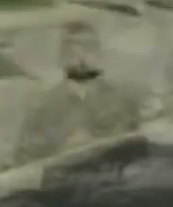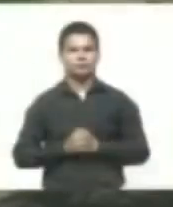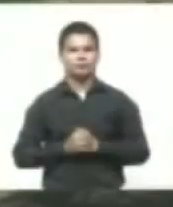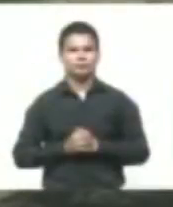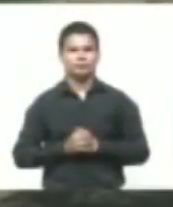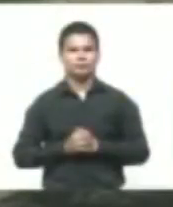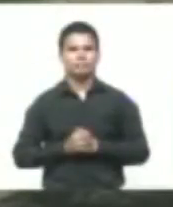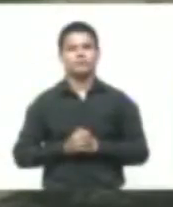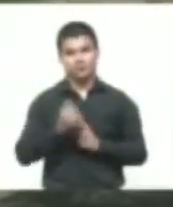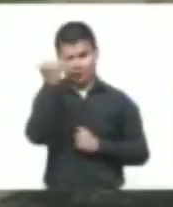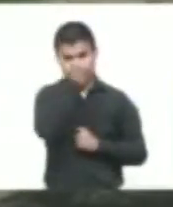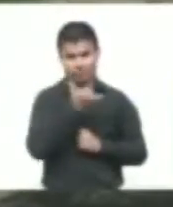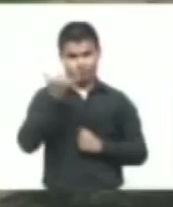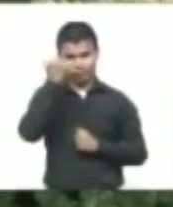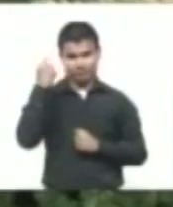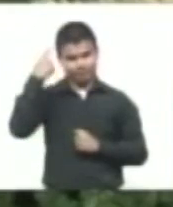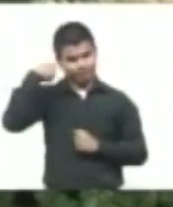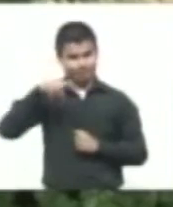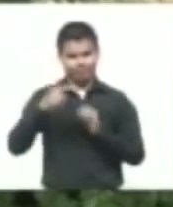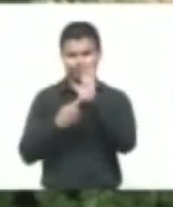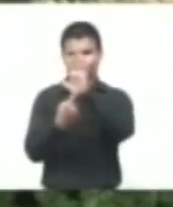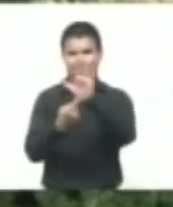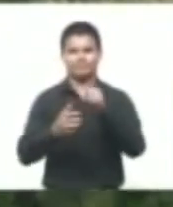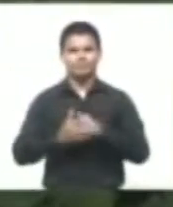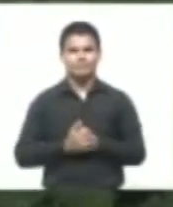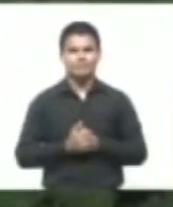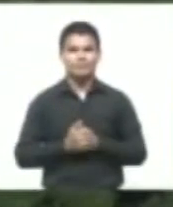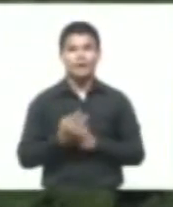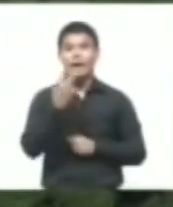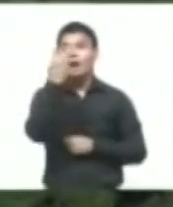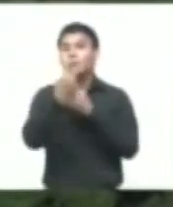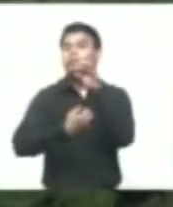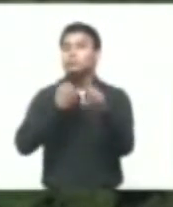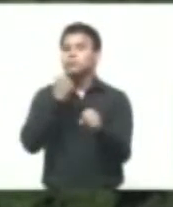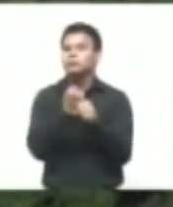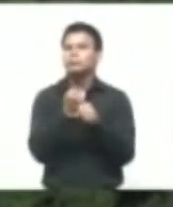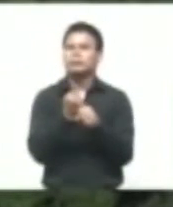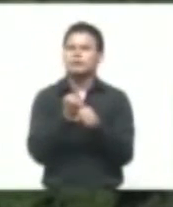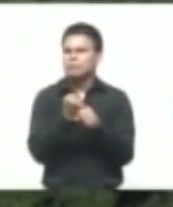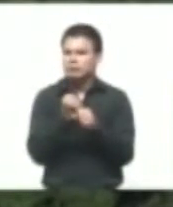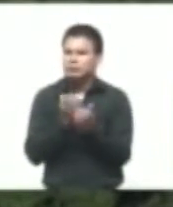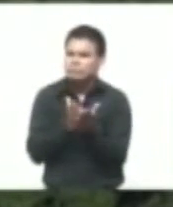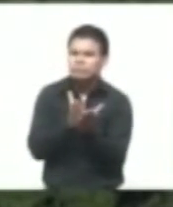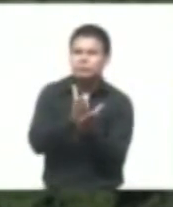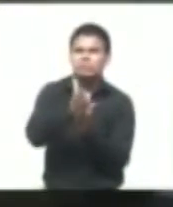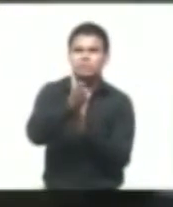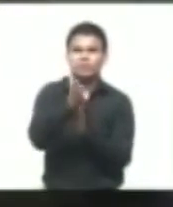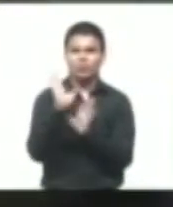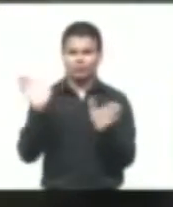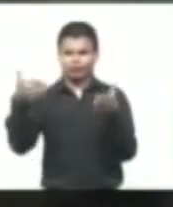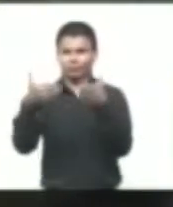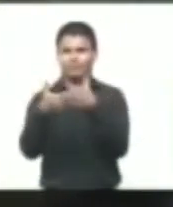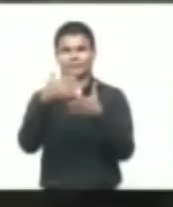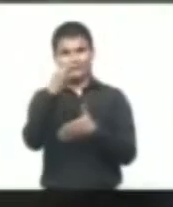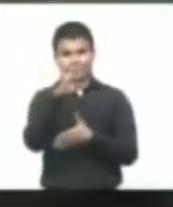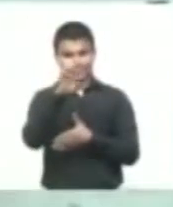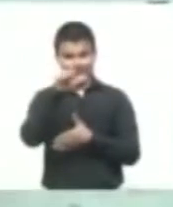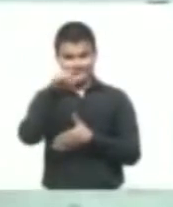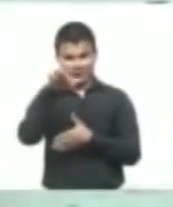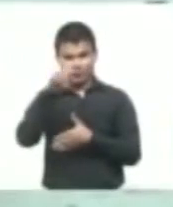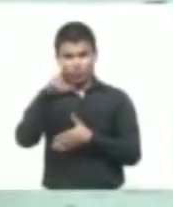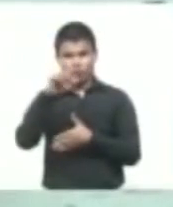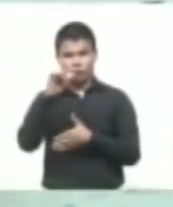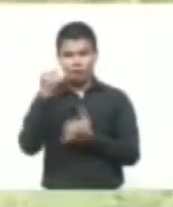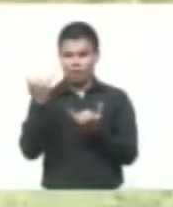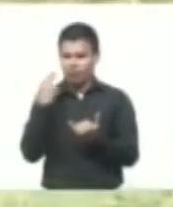Esta es nuestra imagen del día. Por segundo año consecutivo, la experiencia del cierre del Parque Tayrona ha evidenciado la recuperación